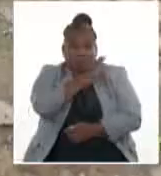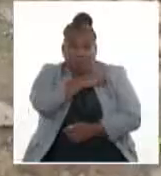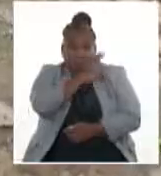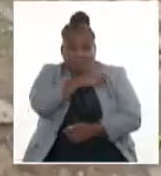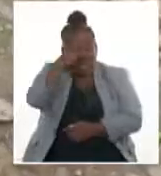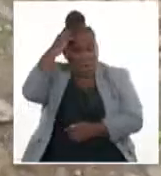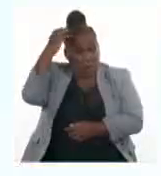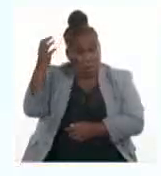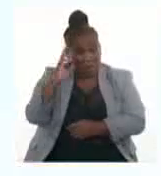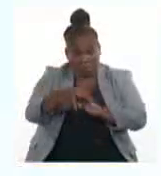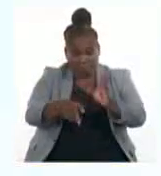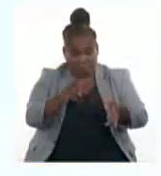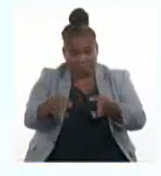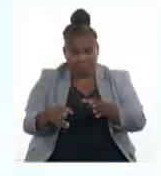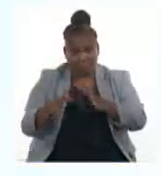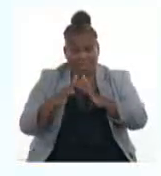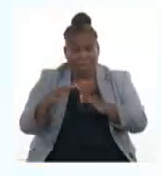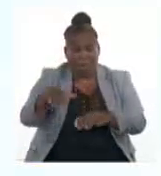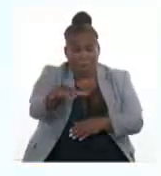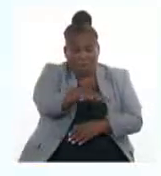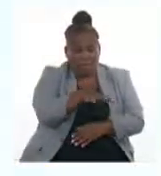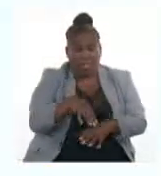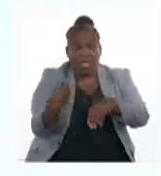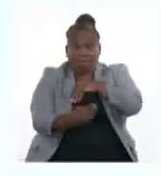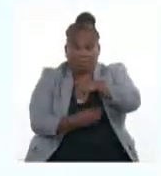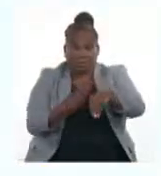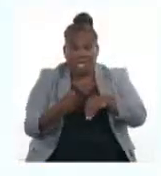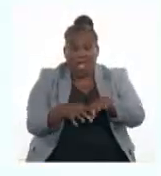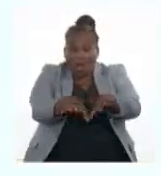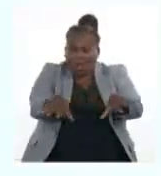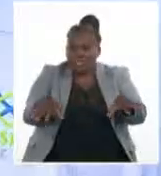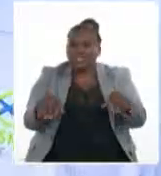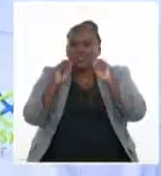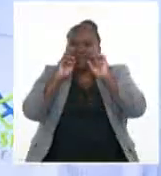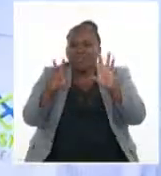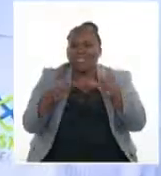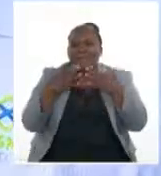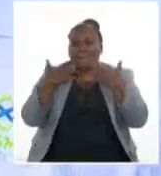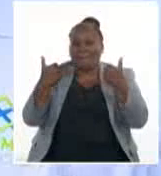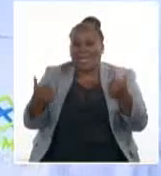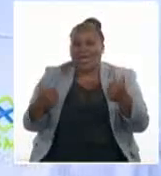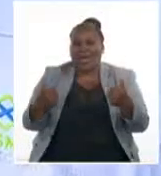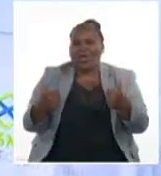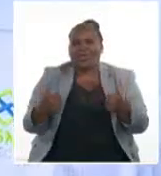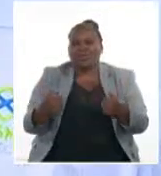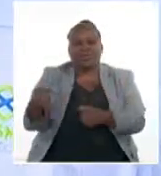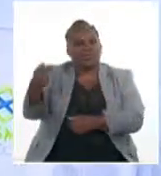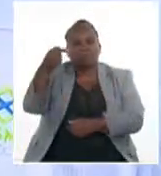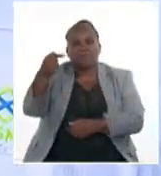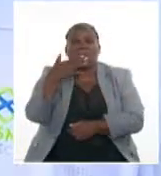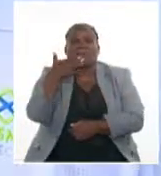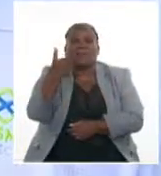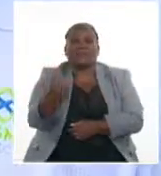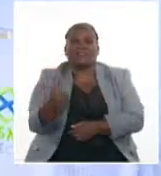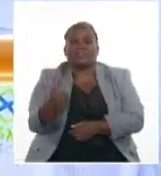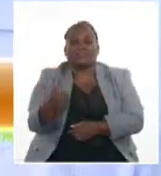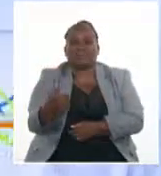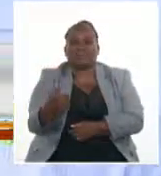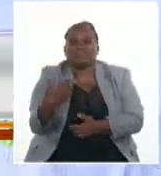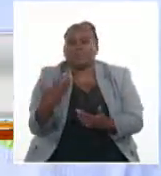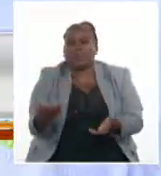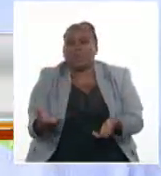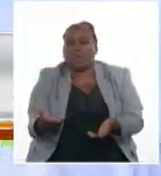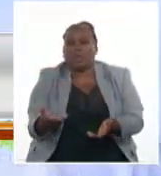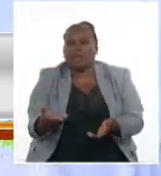estos asentamientos, donde se transforman las condiciones de vida y trabajo. El primer beneficio tiene que ver con que se le